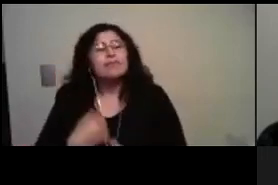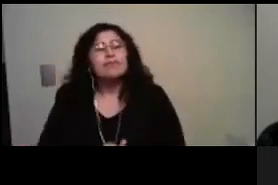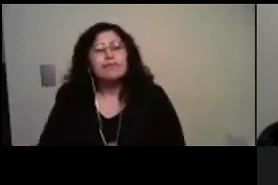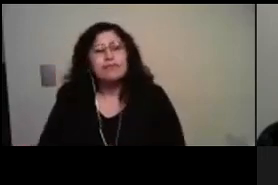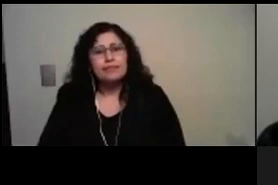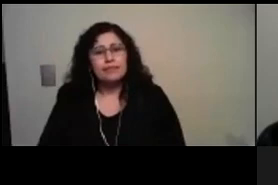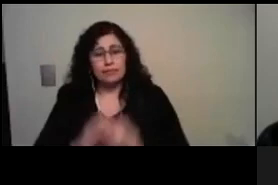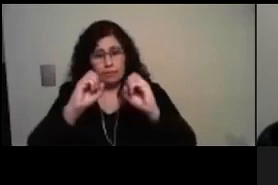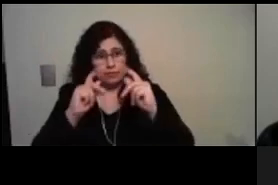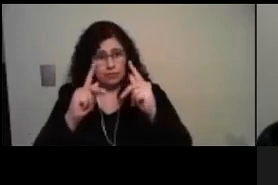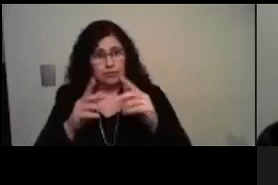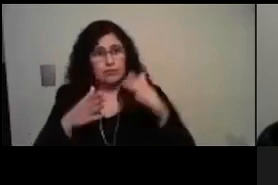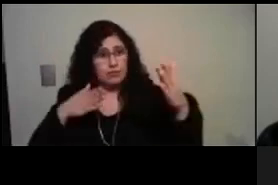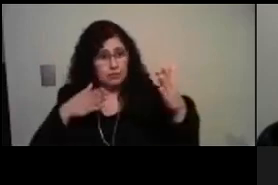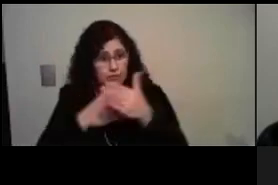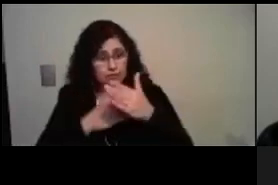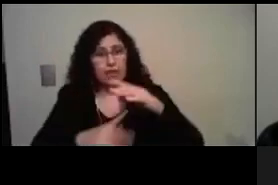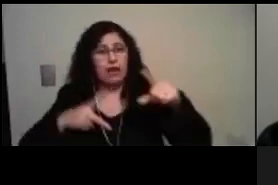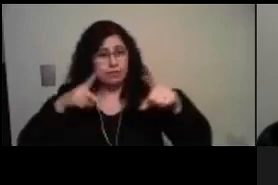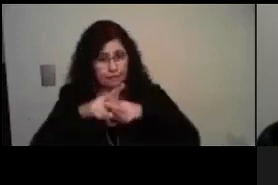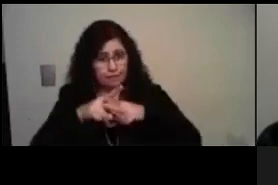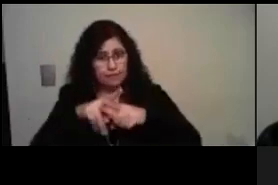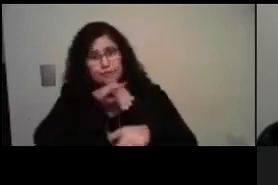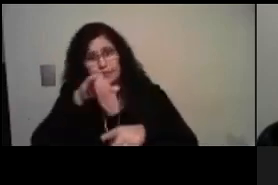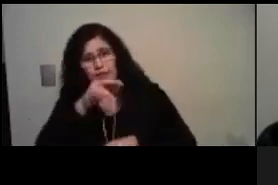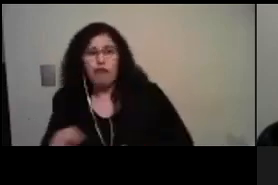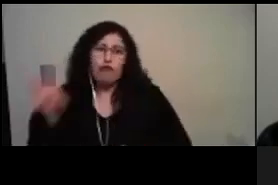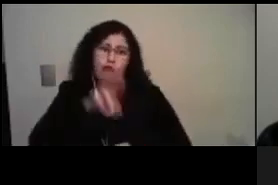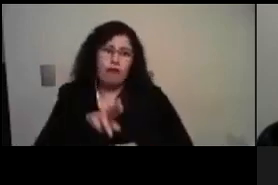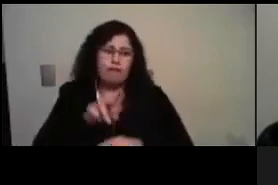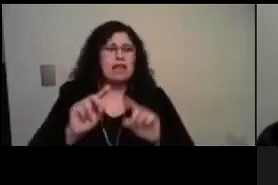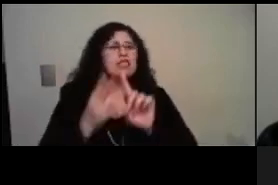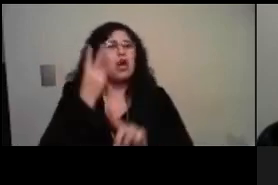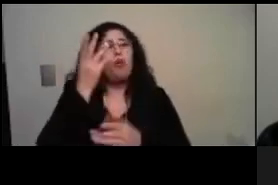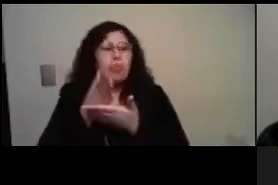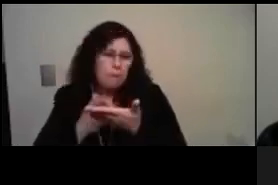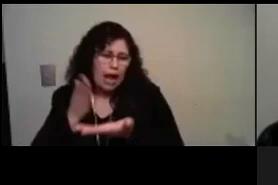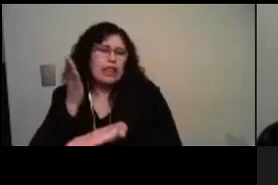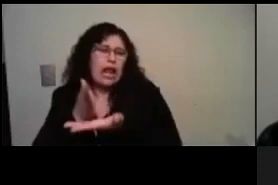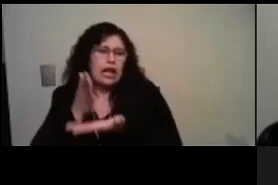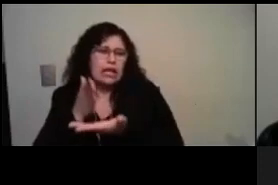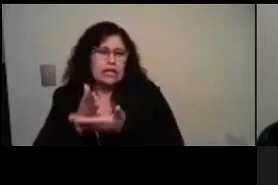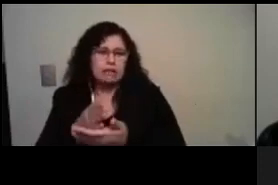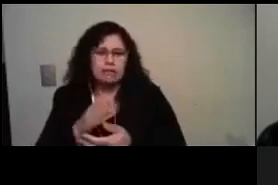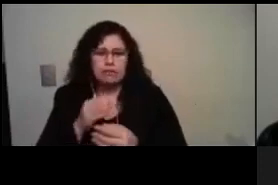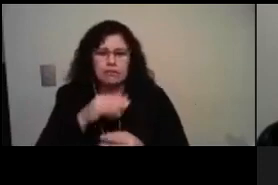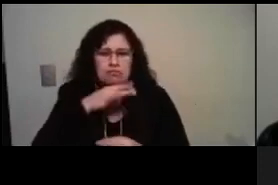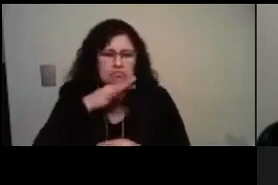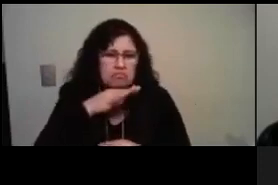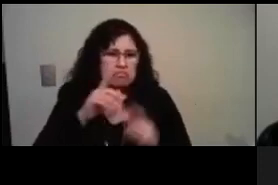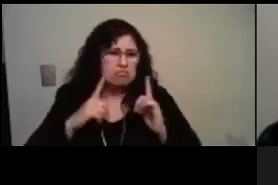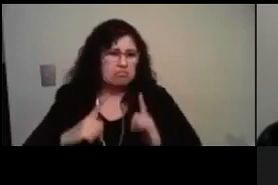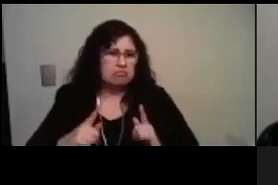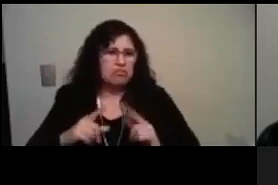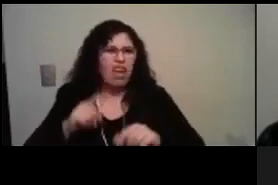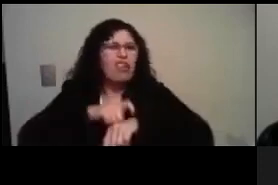¿Ok? Les propongo hacer el break respectivo y podemos retomar en un par de minutos. Entonces, ustedes me dicen a qué